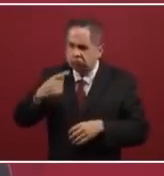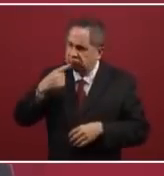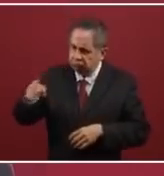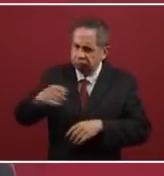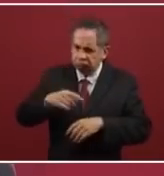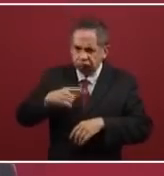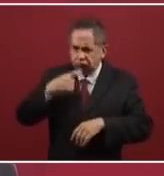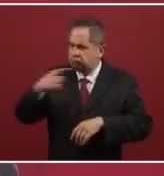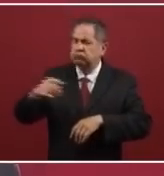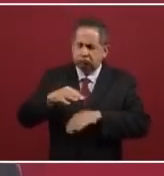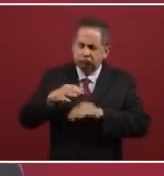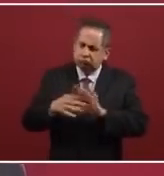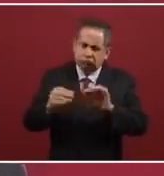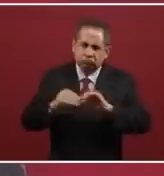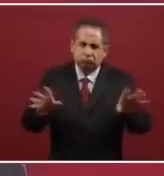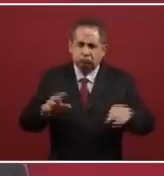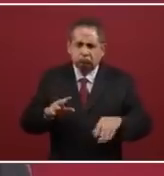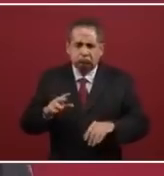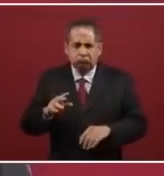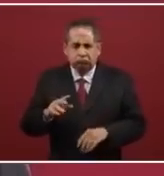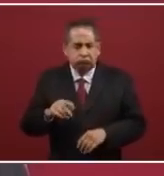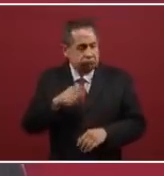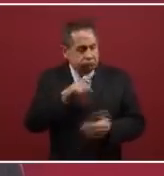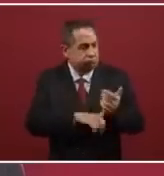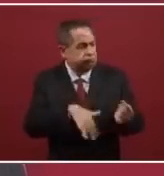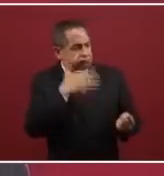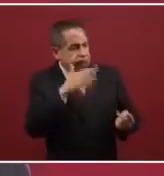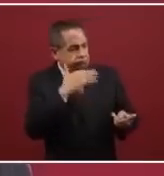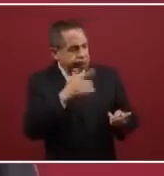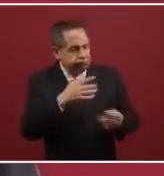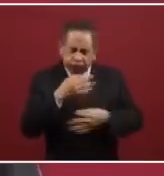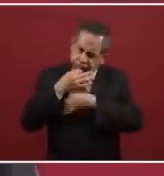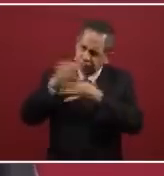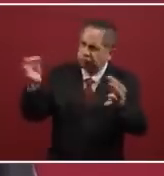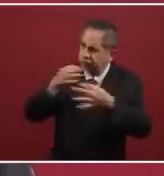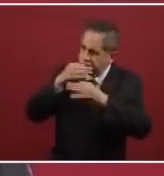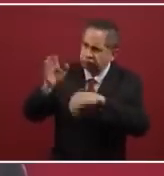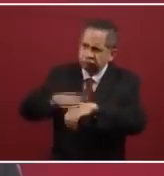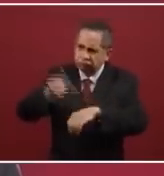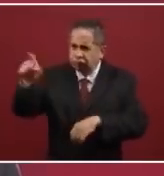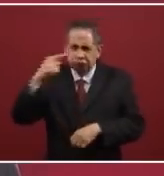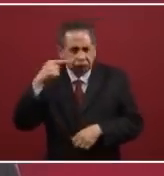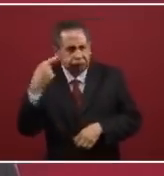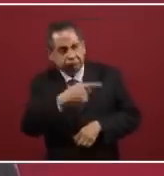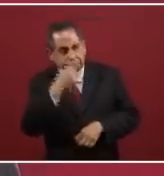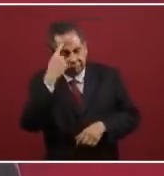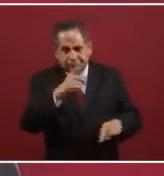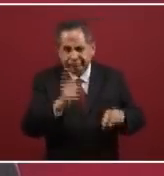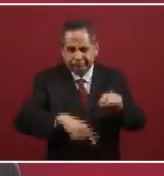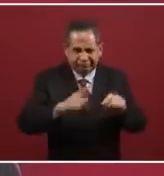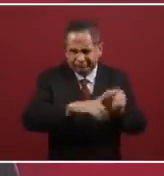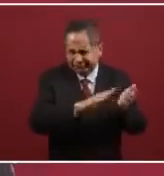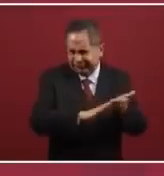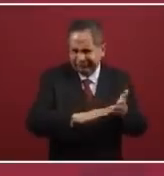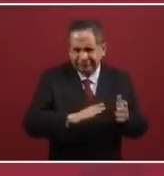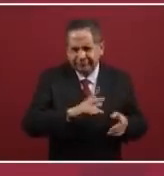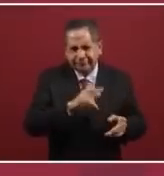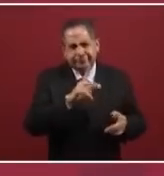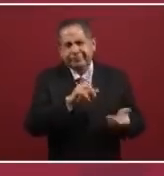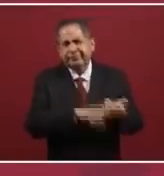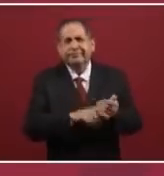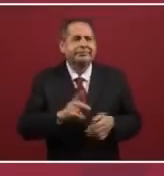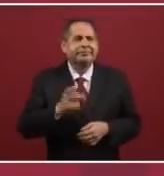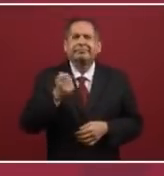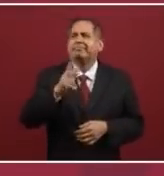denunciar actos de corrupción para acabar con la corrupción con ese cáncer que tanto daño